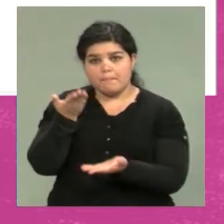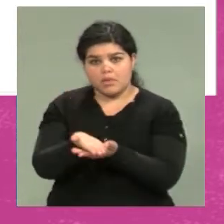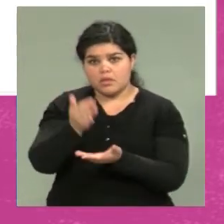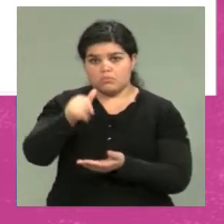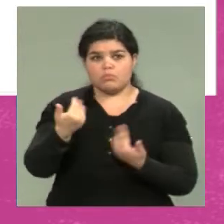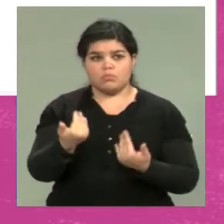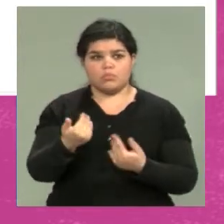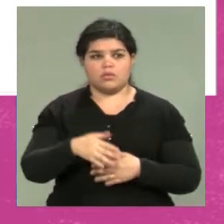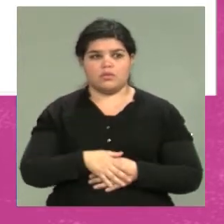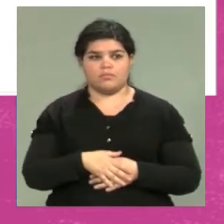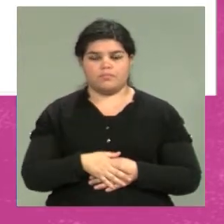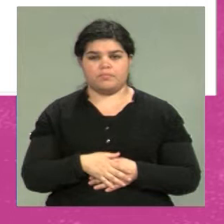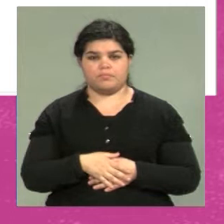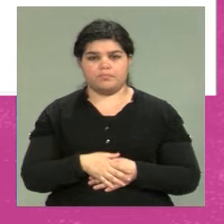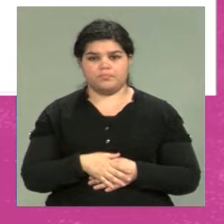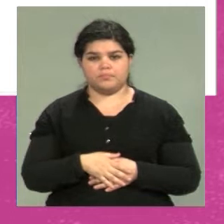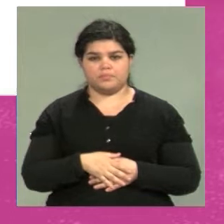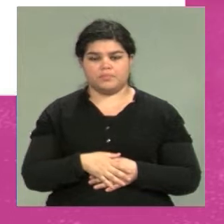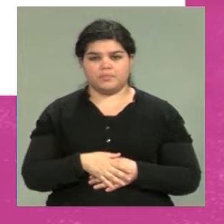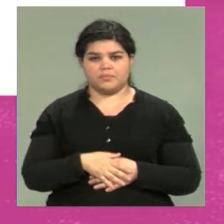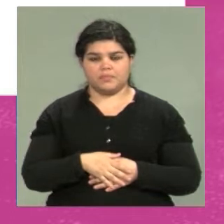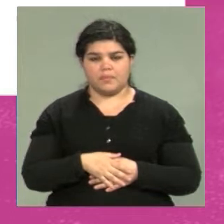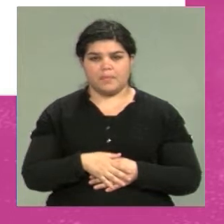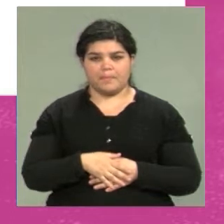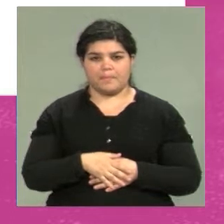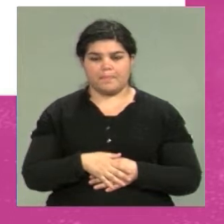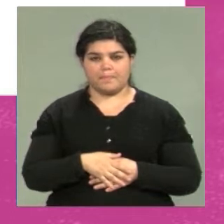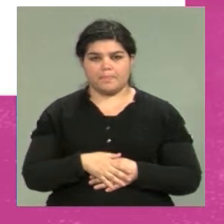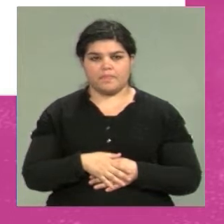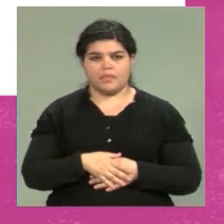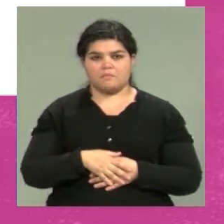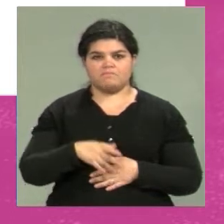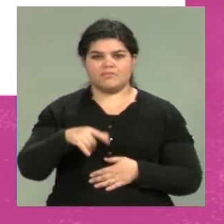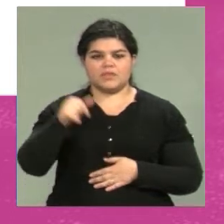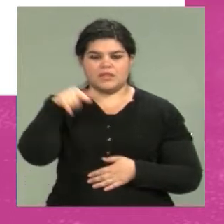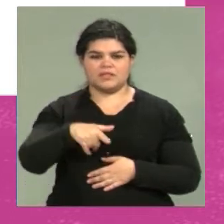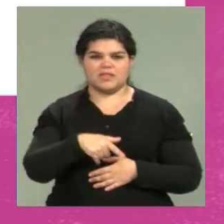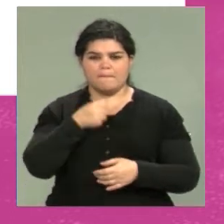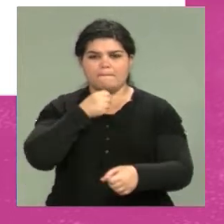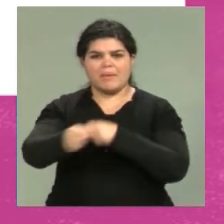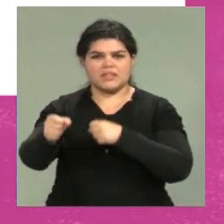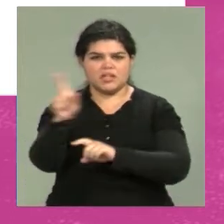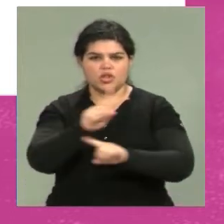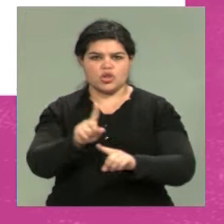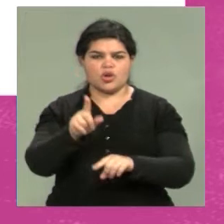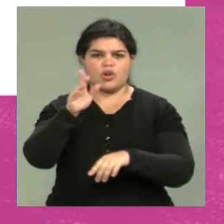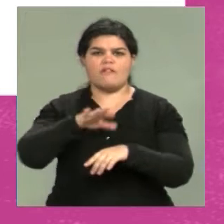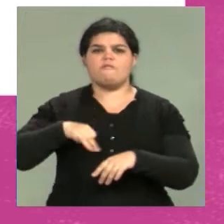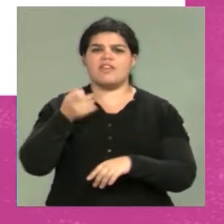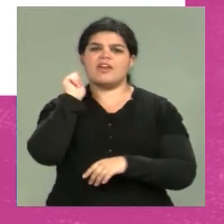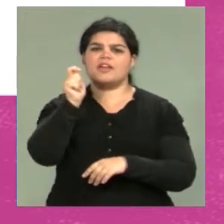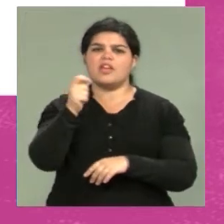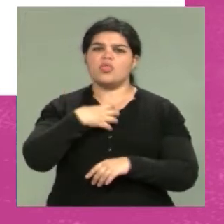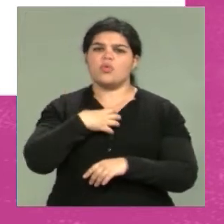Hashtag eutanasia en coma. Otra persona dice: nadie está autorizado para matar, la vida pertenece a